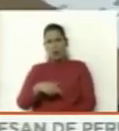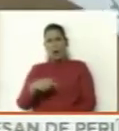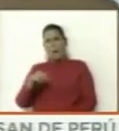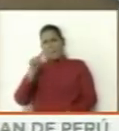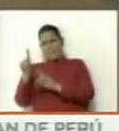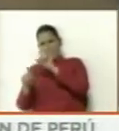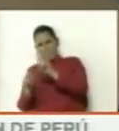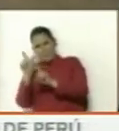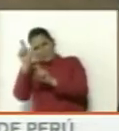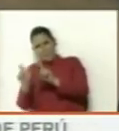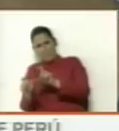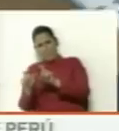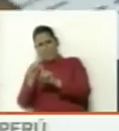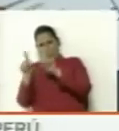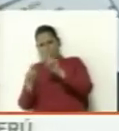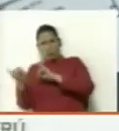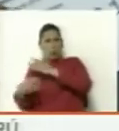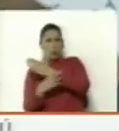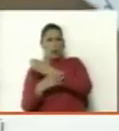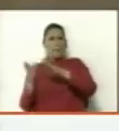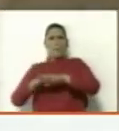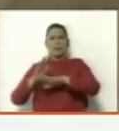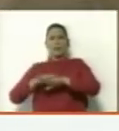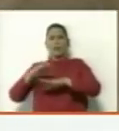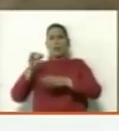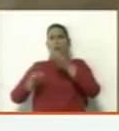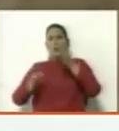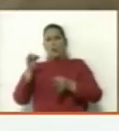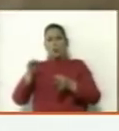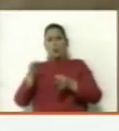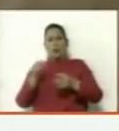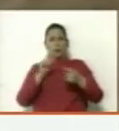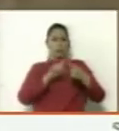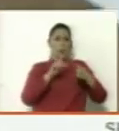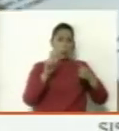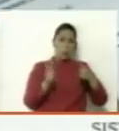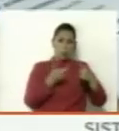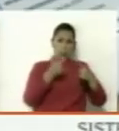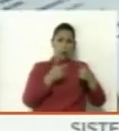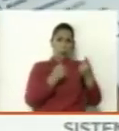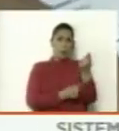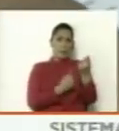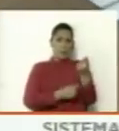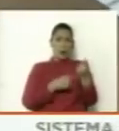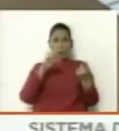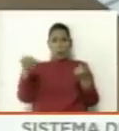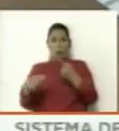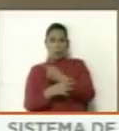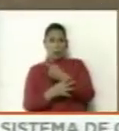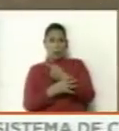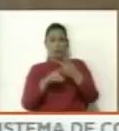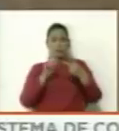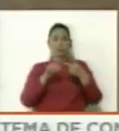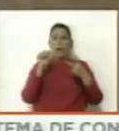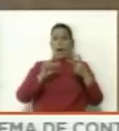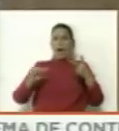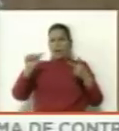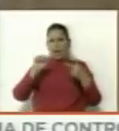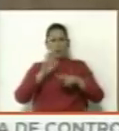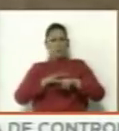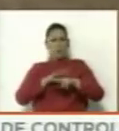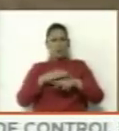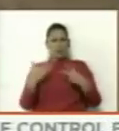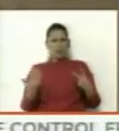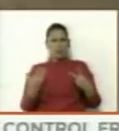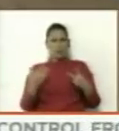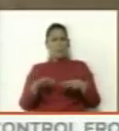Guaidó qué pasa con las juntas entre Gustavo Guaidó, hermano de Juan Guaidó, y Alejandro Betancourt. ¿Para